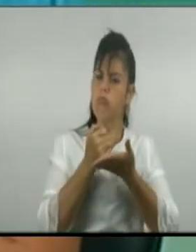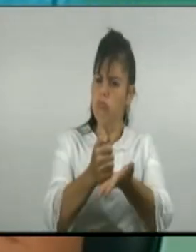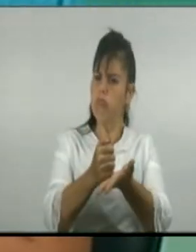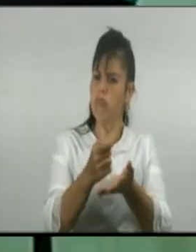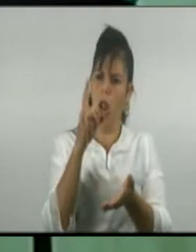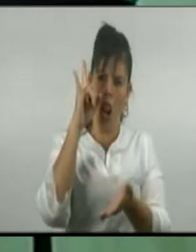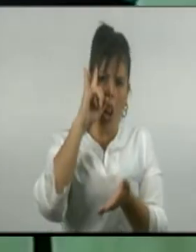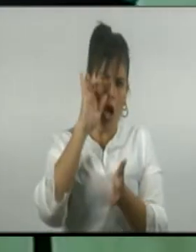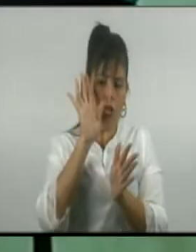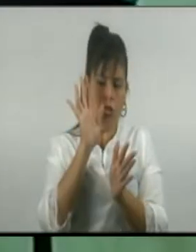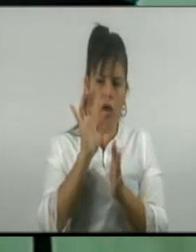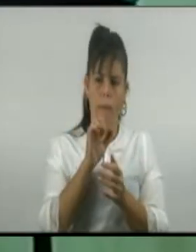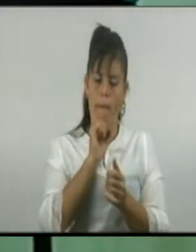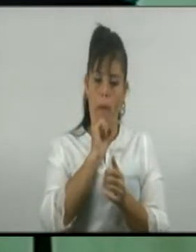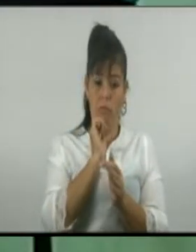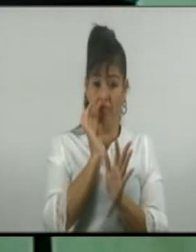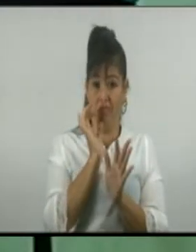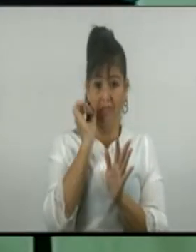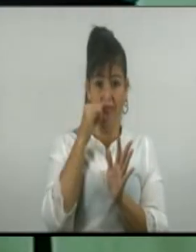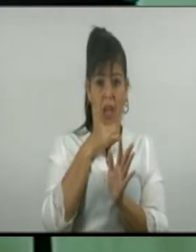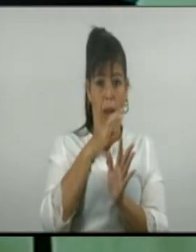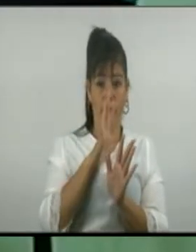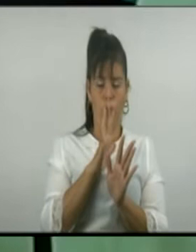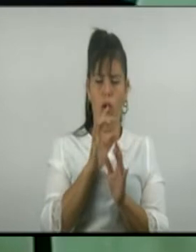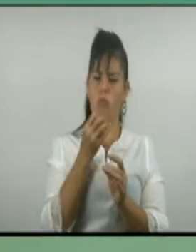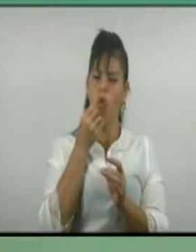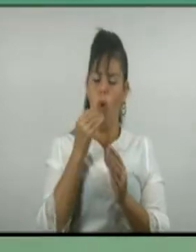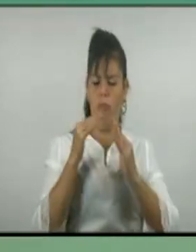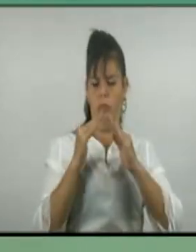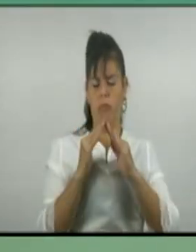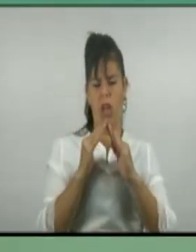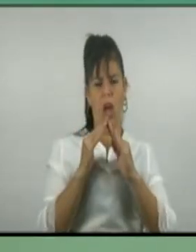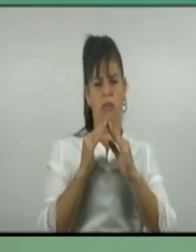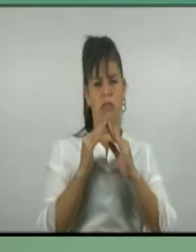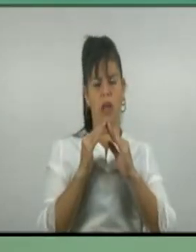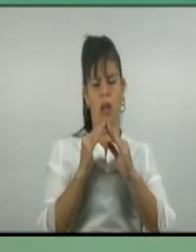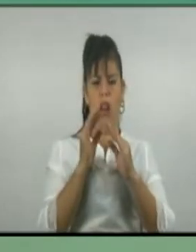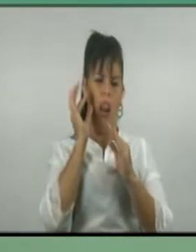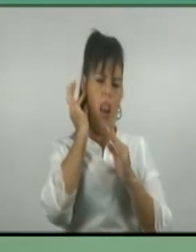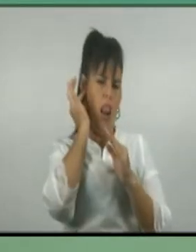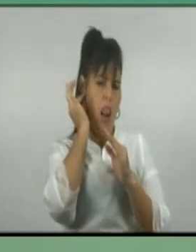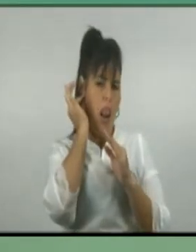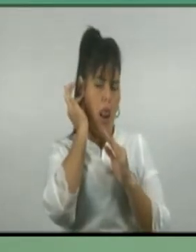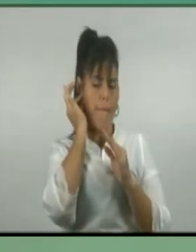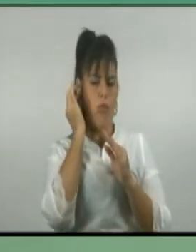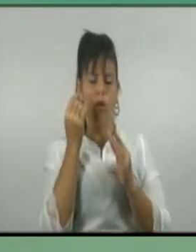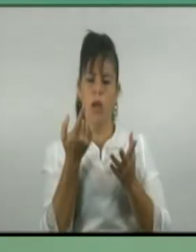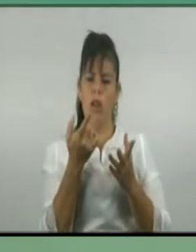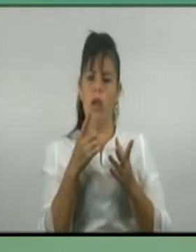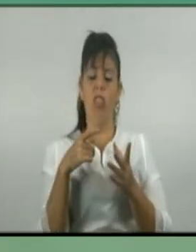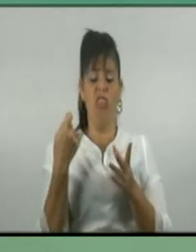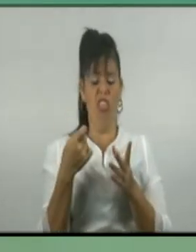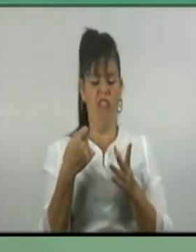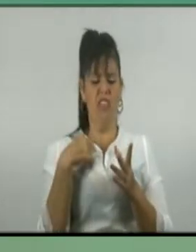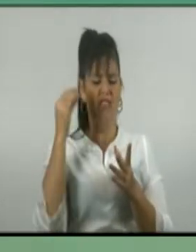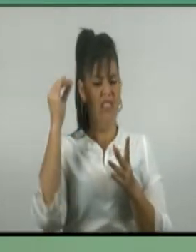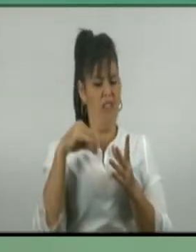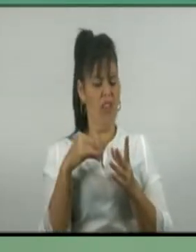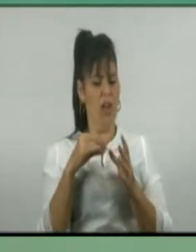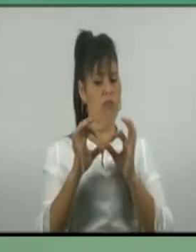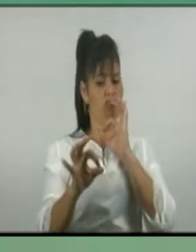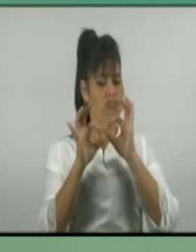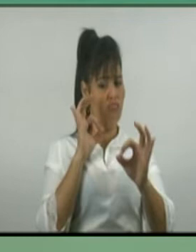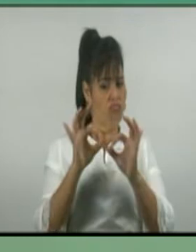debe hacer ahora como ella puede hacerlo desde su hogar bueno desde su hogar la madre tiene que cumplir estrictas medidas de